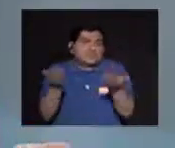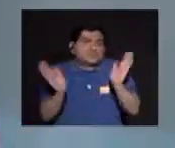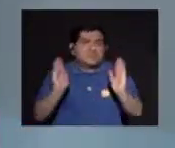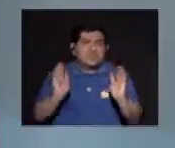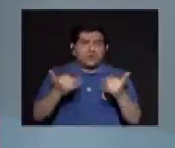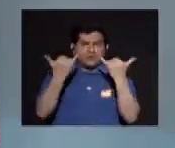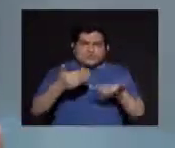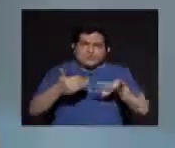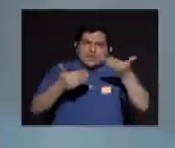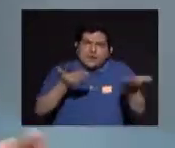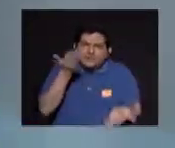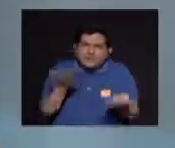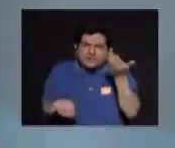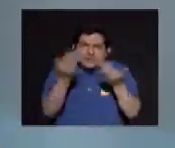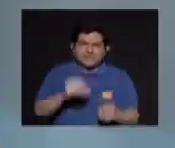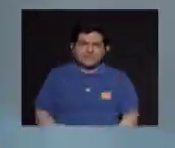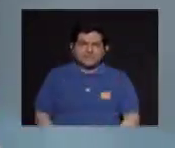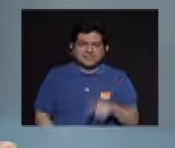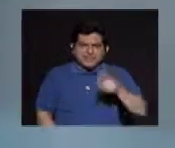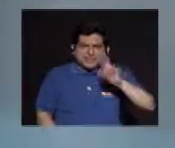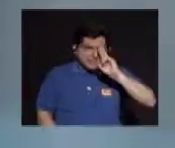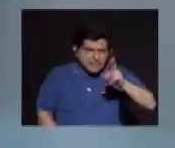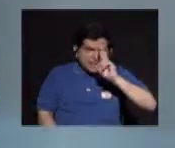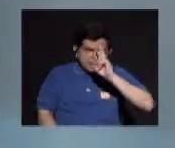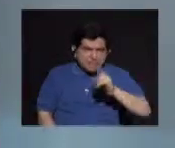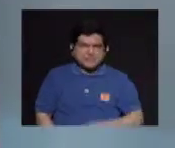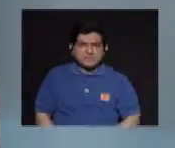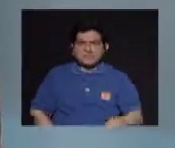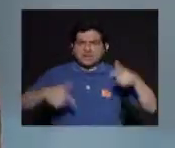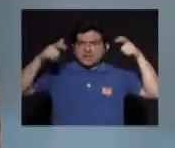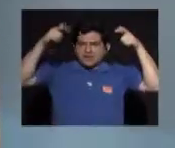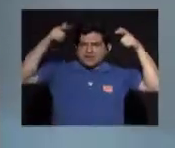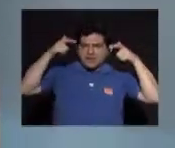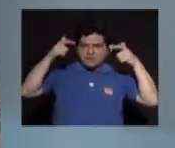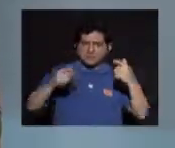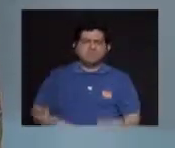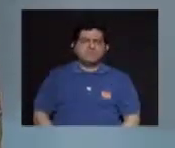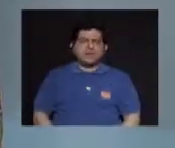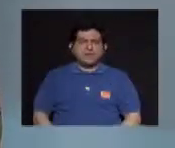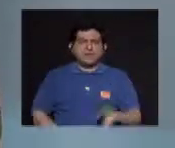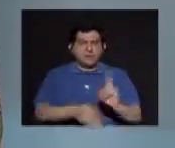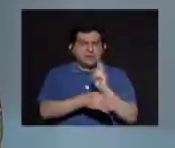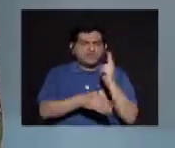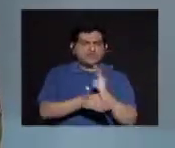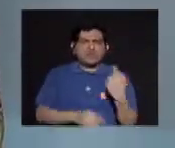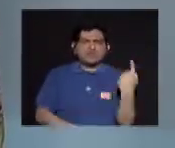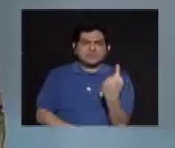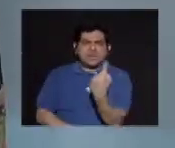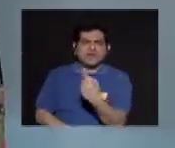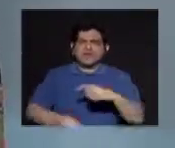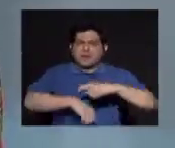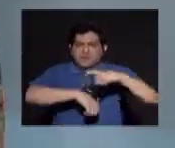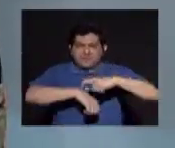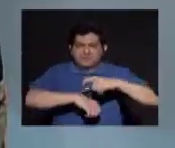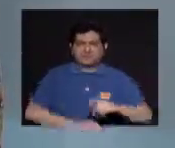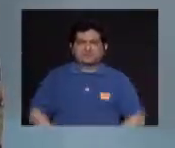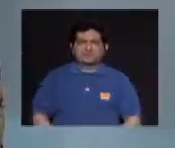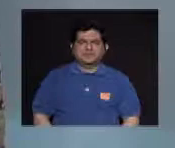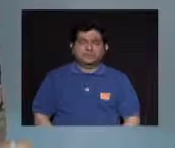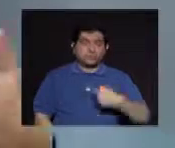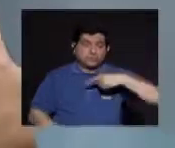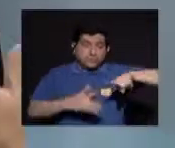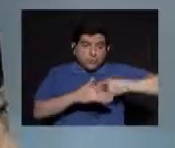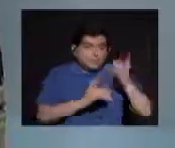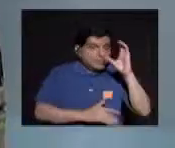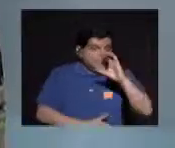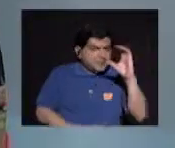25, digamos. Sí, Y hay claro. cuestiones como de que hay que respetar como el sombrero de cada una de las jefes de supuesto. departamento.